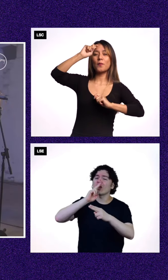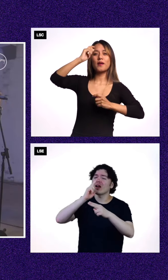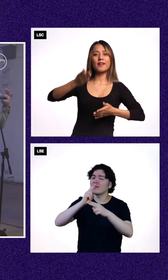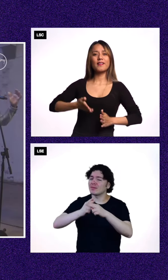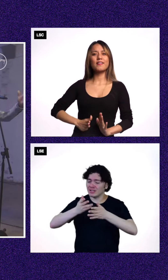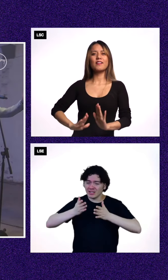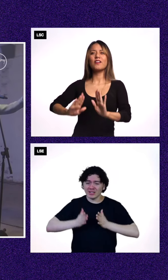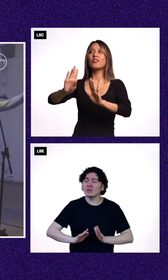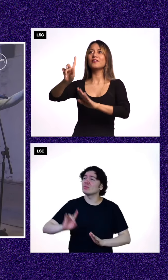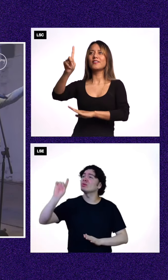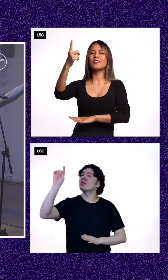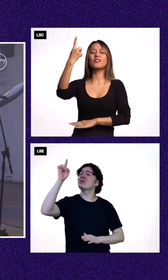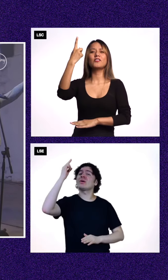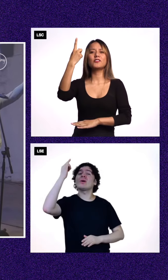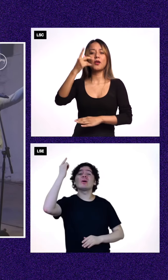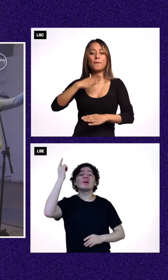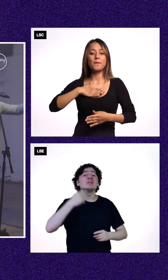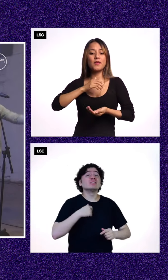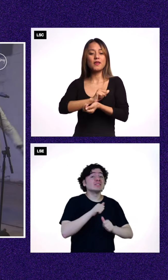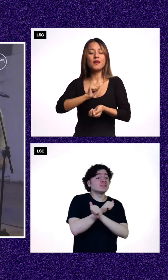Mi esperanza está tú.